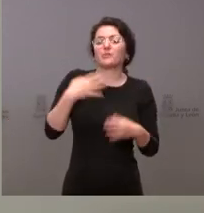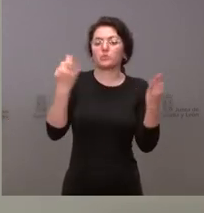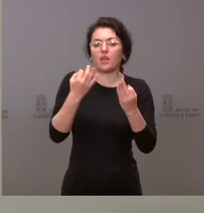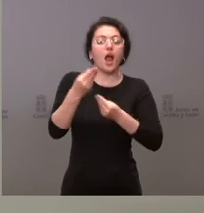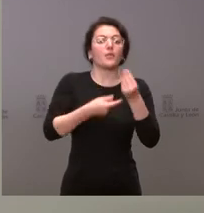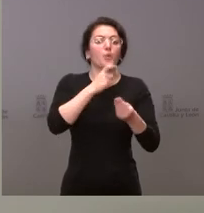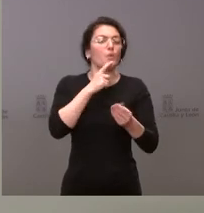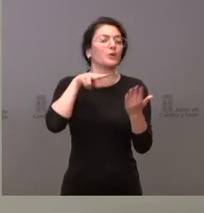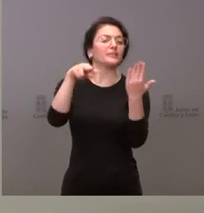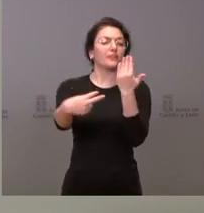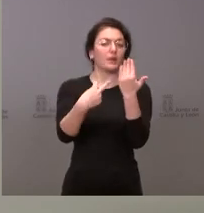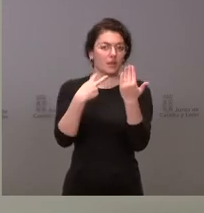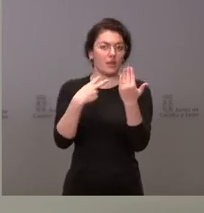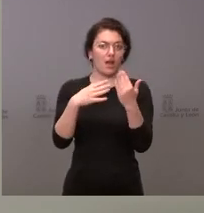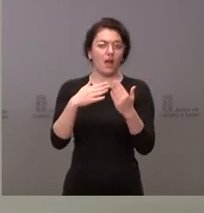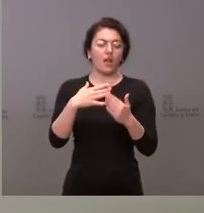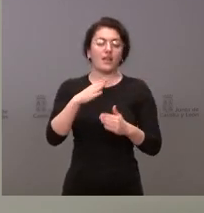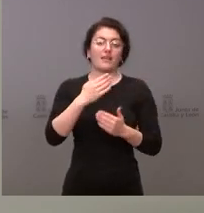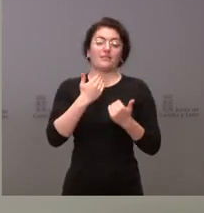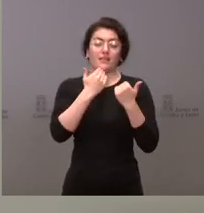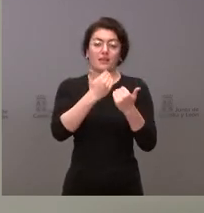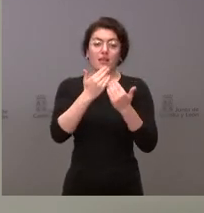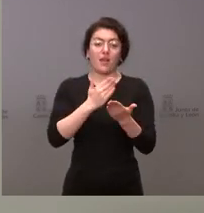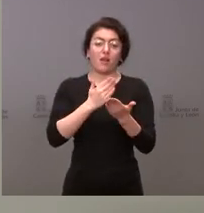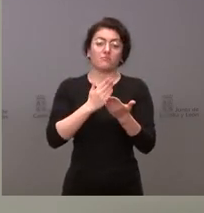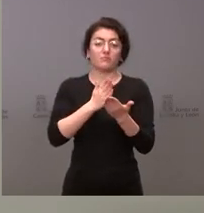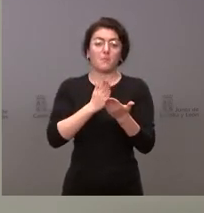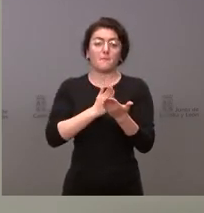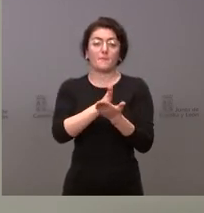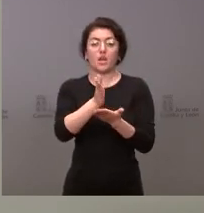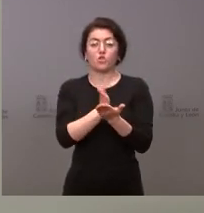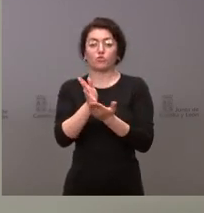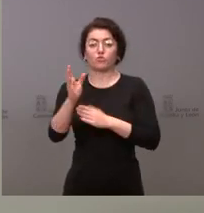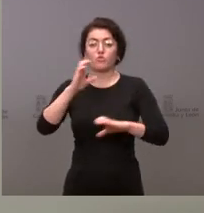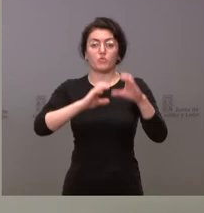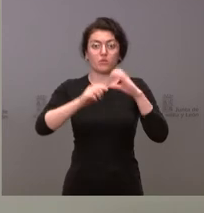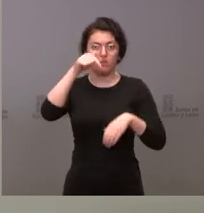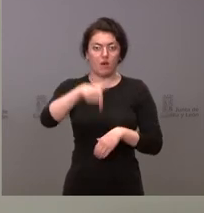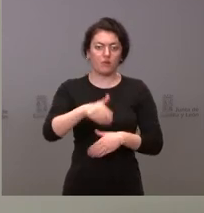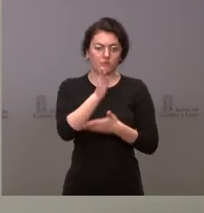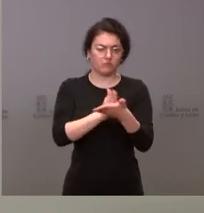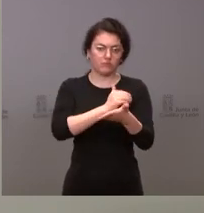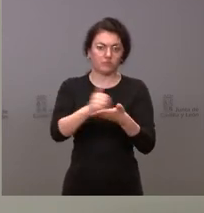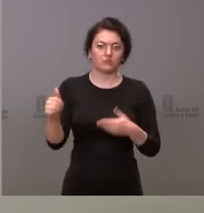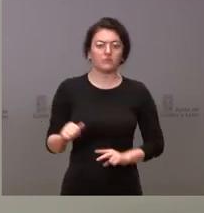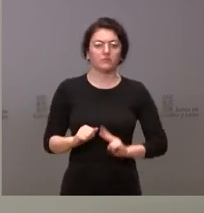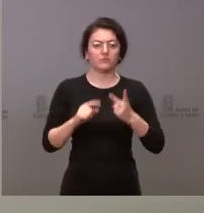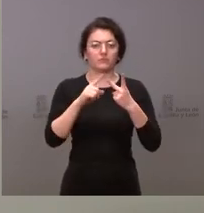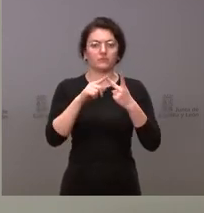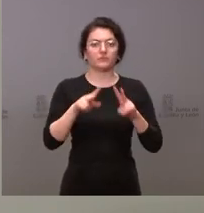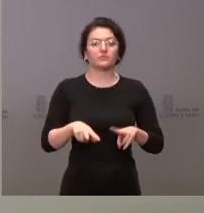a través de los medios de comunicación en nuestra comunidad autónoma' en segundo lugar me planteaba usted el tema de los